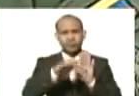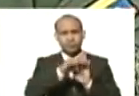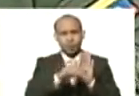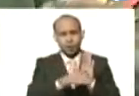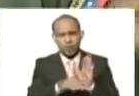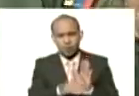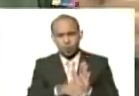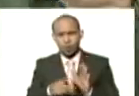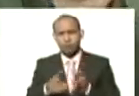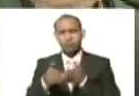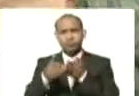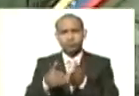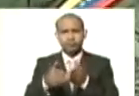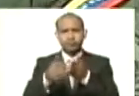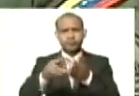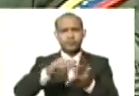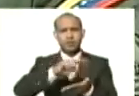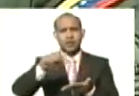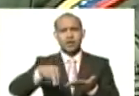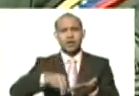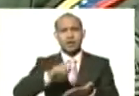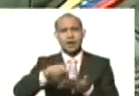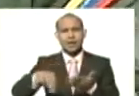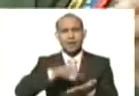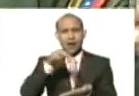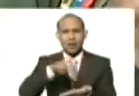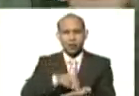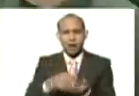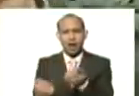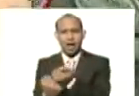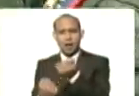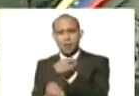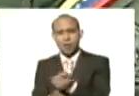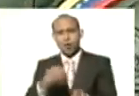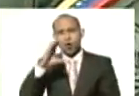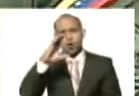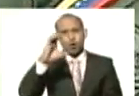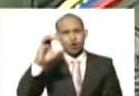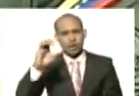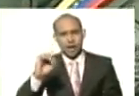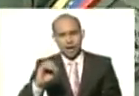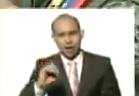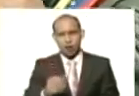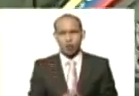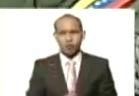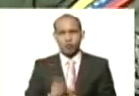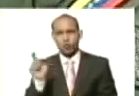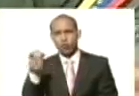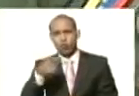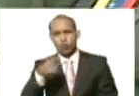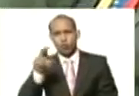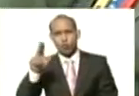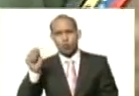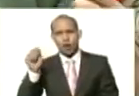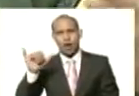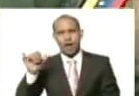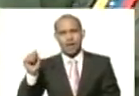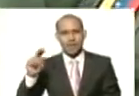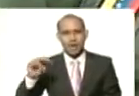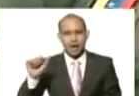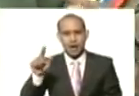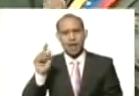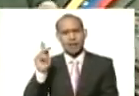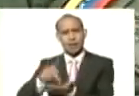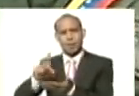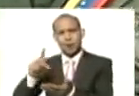gira nacional y participaron y apoyaron al CEO en la planificación de la red Iguayana. Allá estuvieron participando.